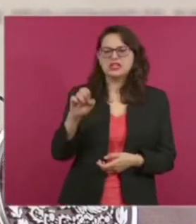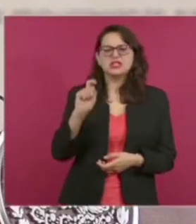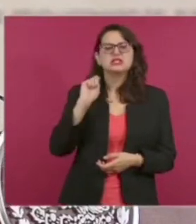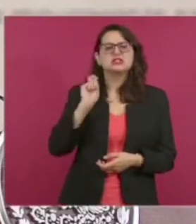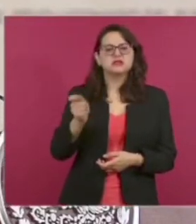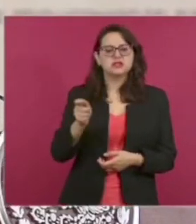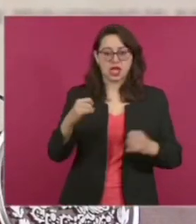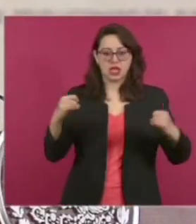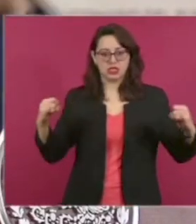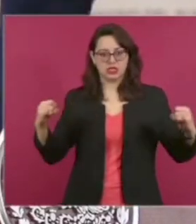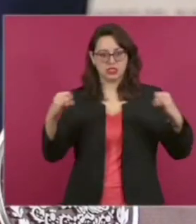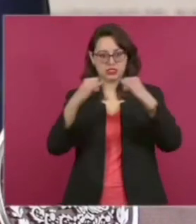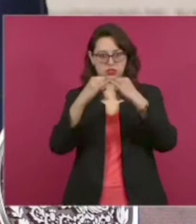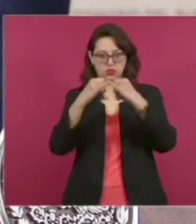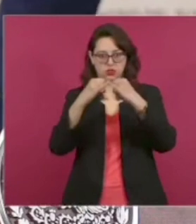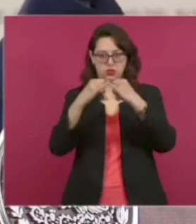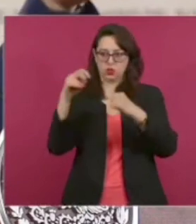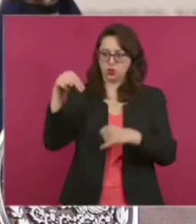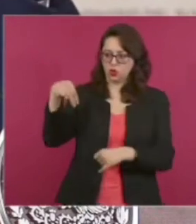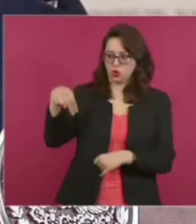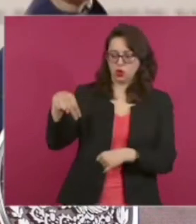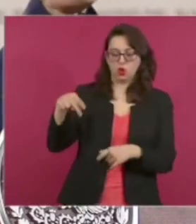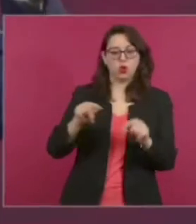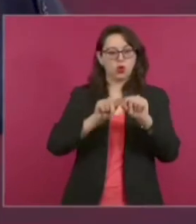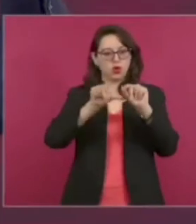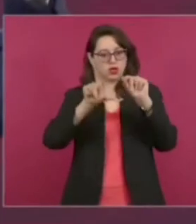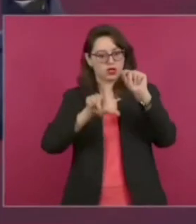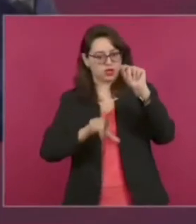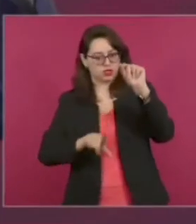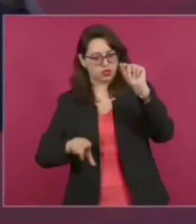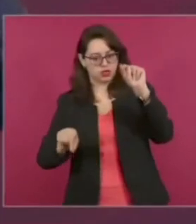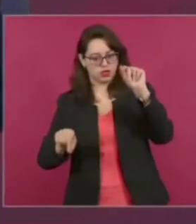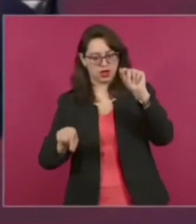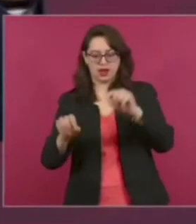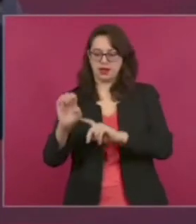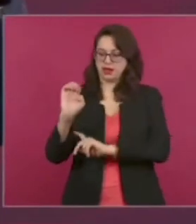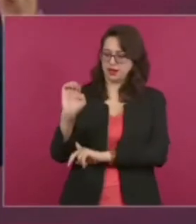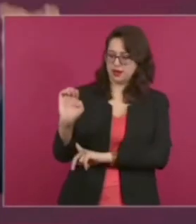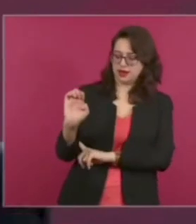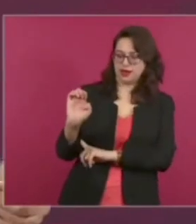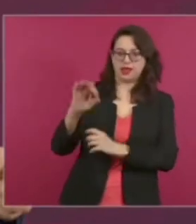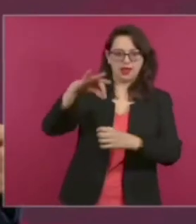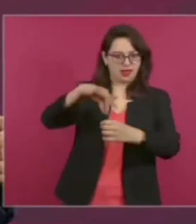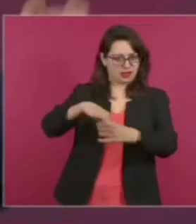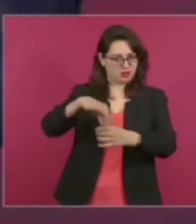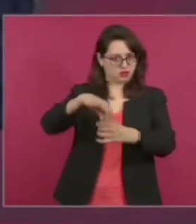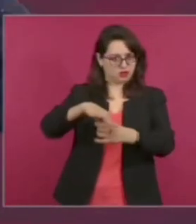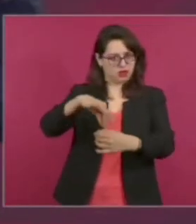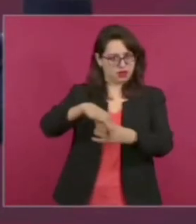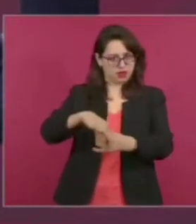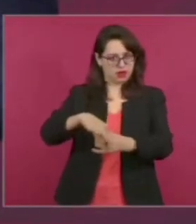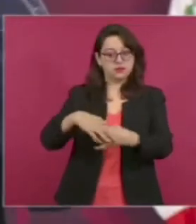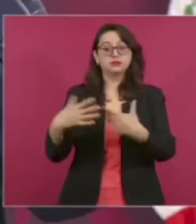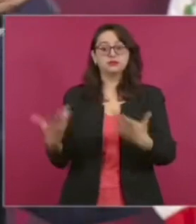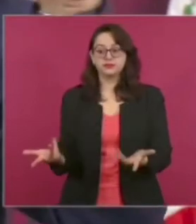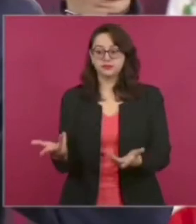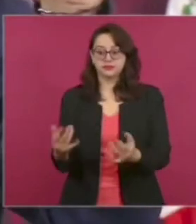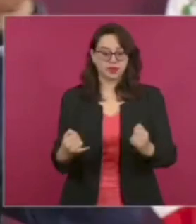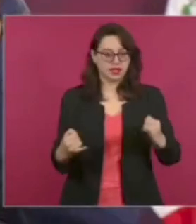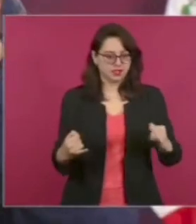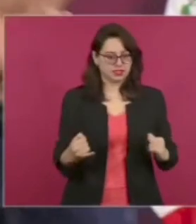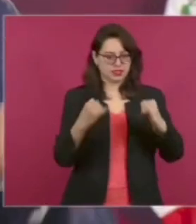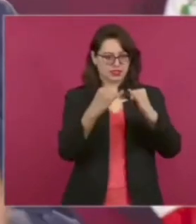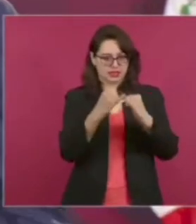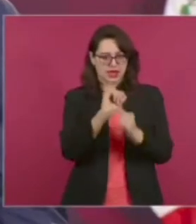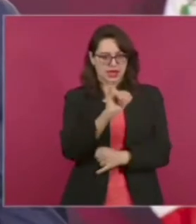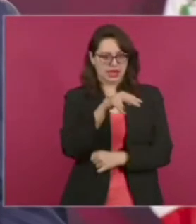Electoral. Y el Tribunal Electoral, que es lo mismo, porque se supone que son dos